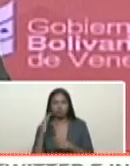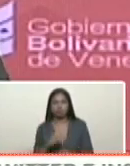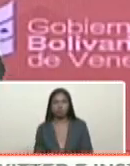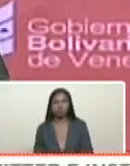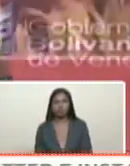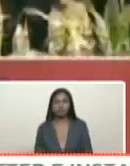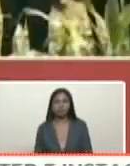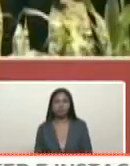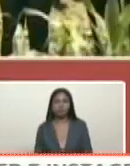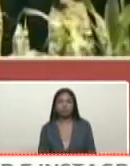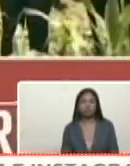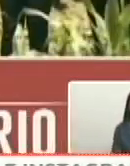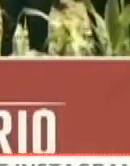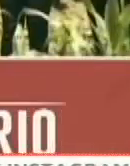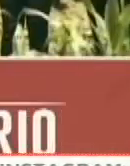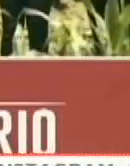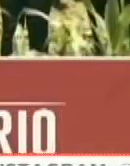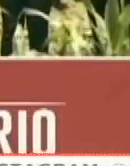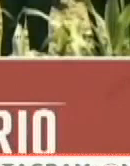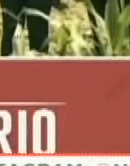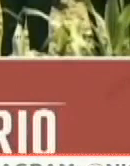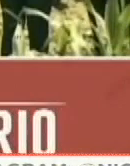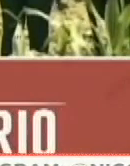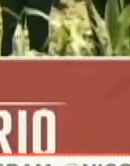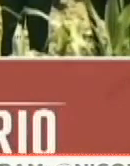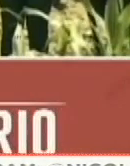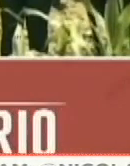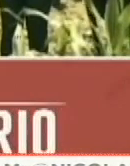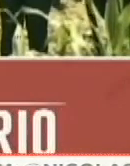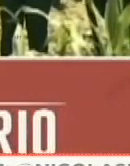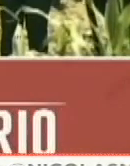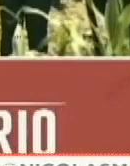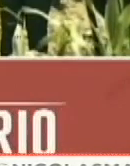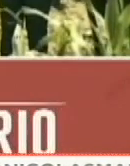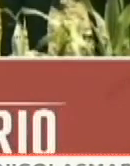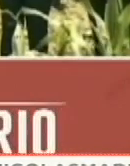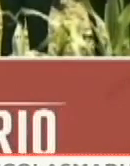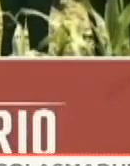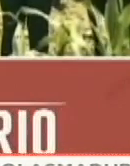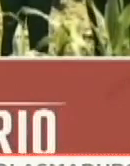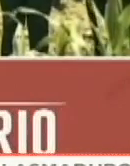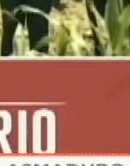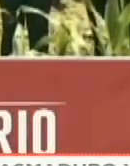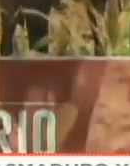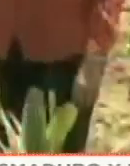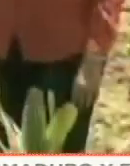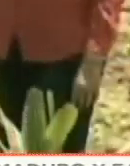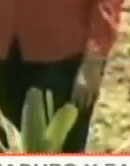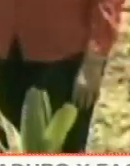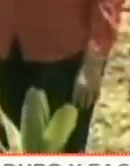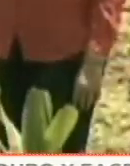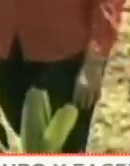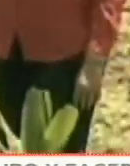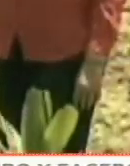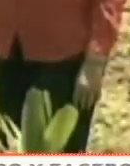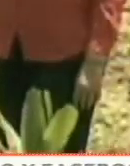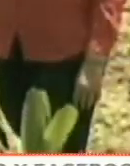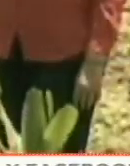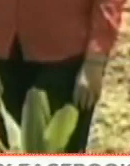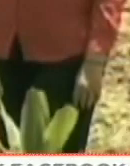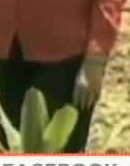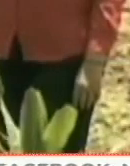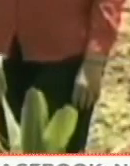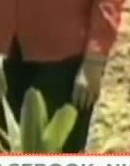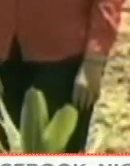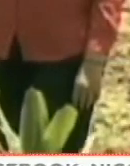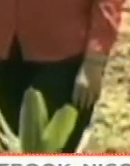gobernador. Gracias, presidente, por el contacto. Nos encontramos aquí en el estado Guárico, en el municipio Juan